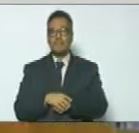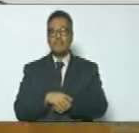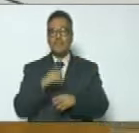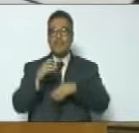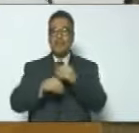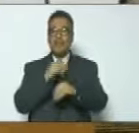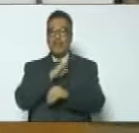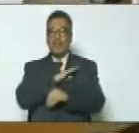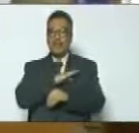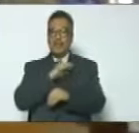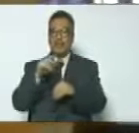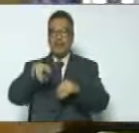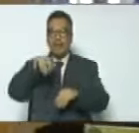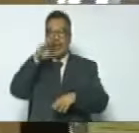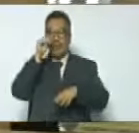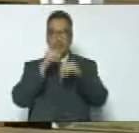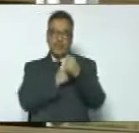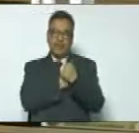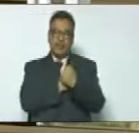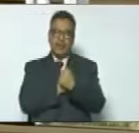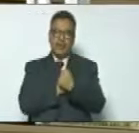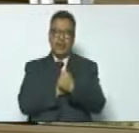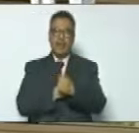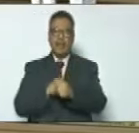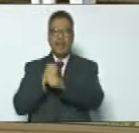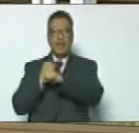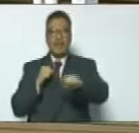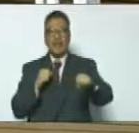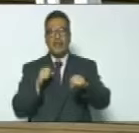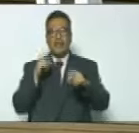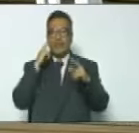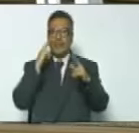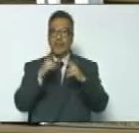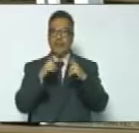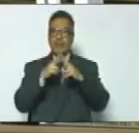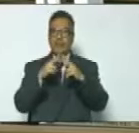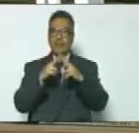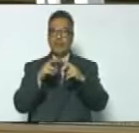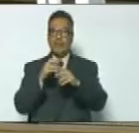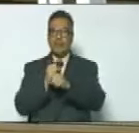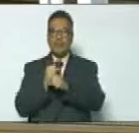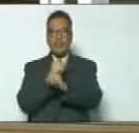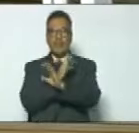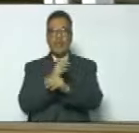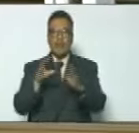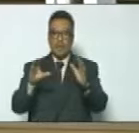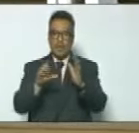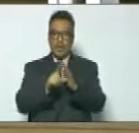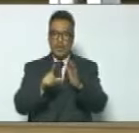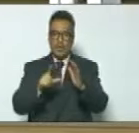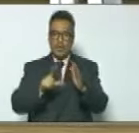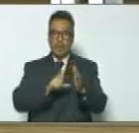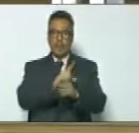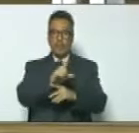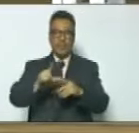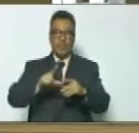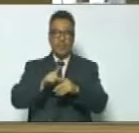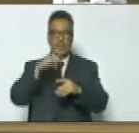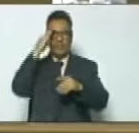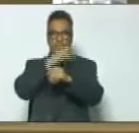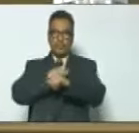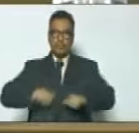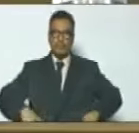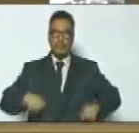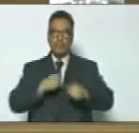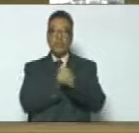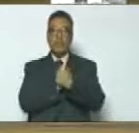Así uno aprendió a querer el béisbol. Y nos encontramos en la Academia Militar de Venezuela con un gran compañero